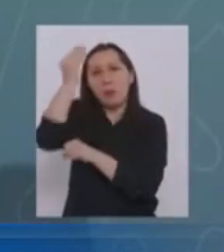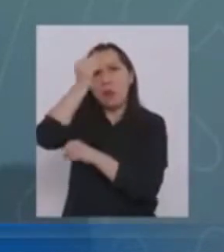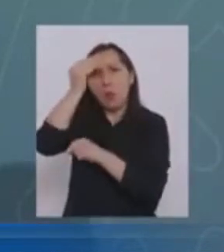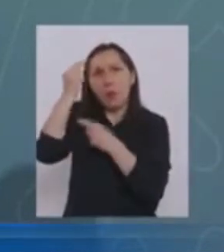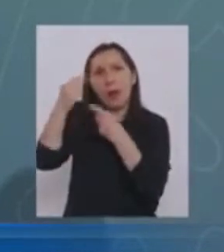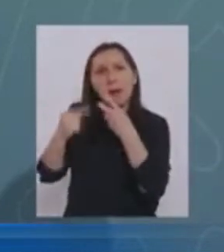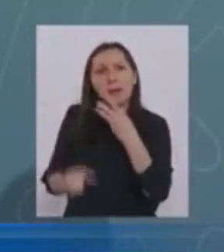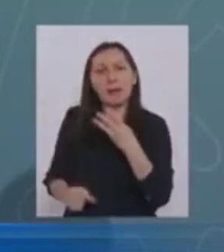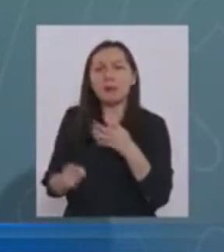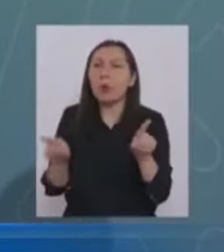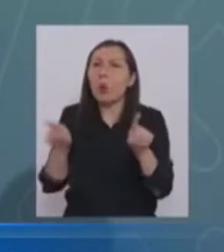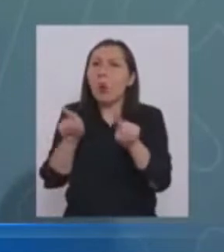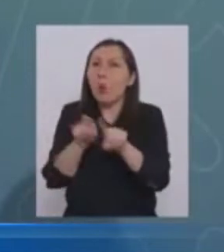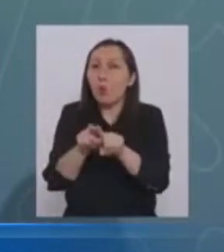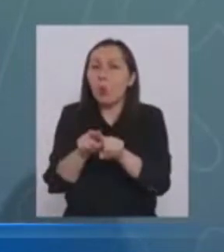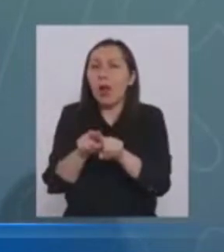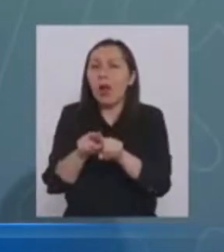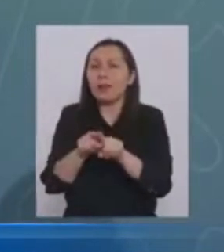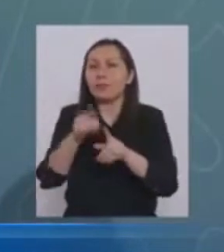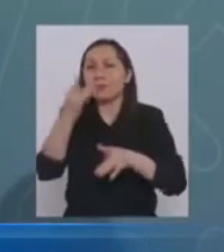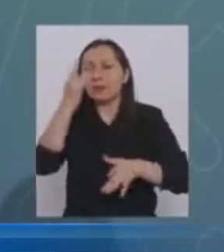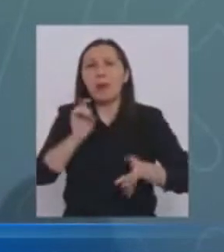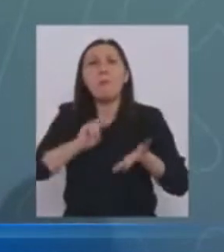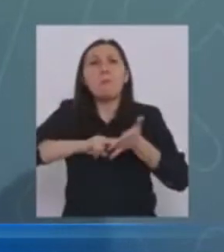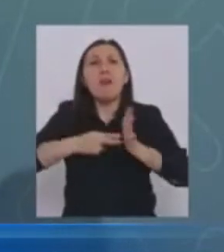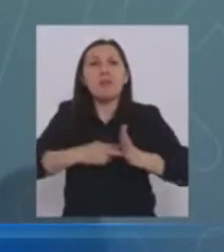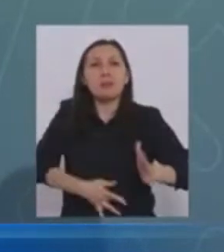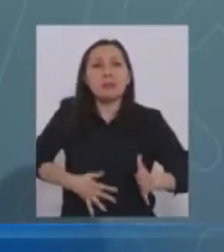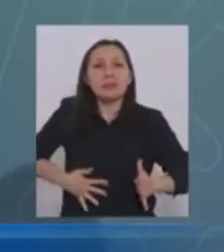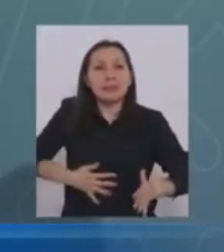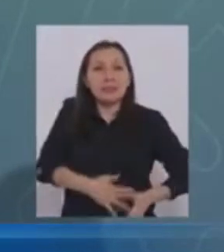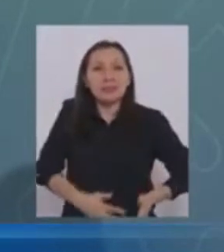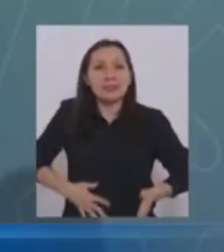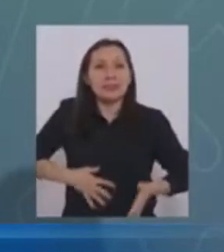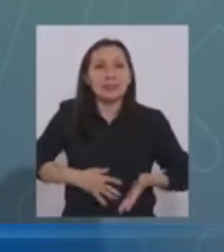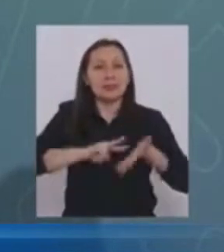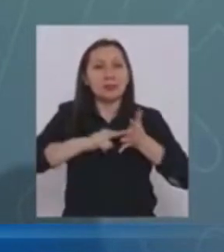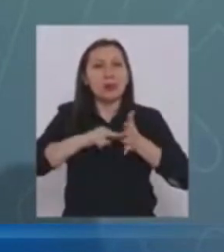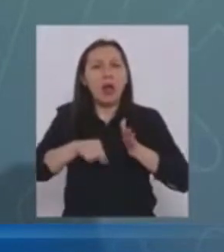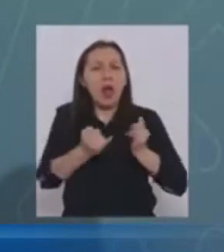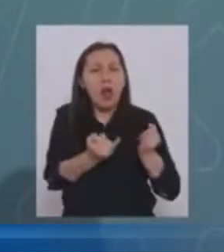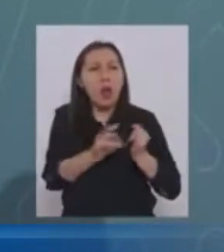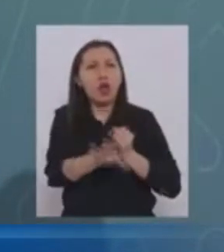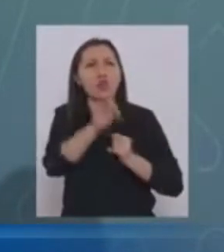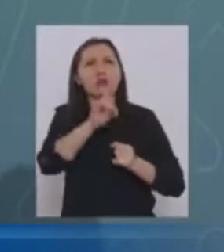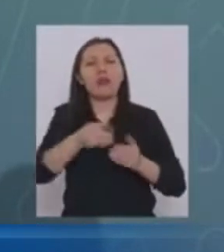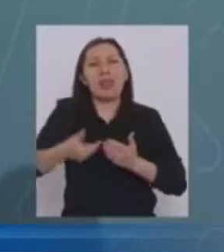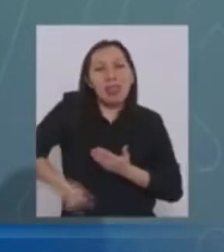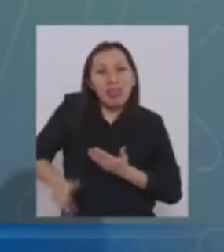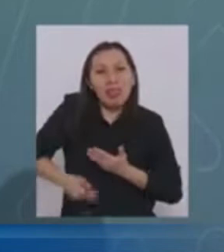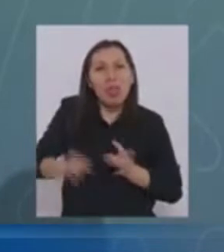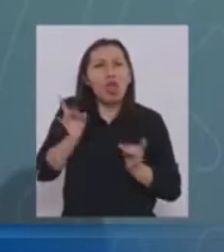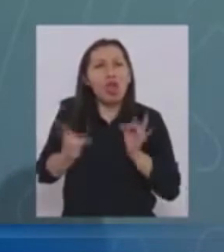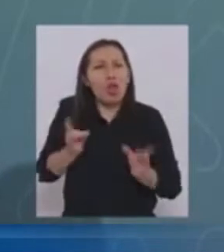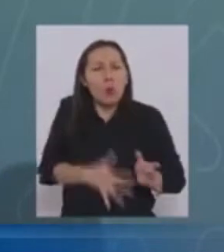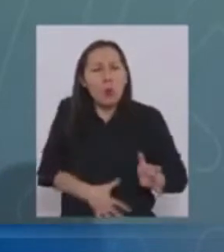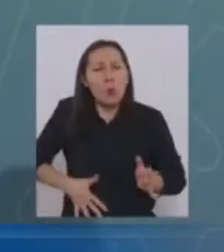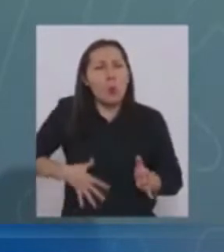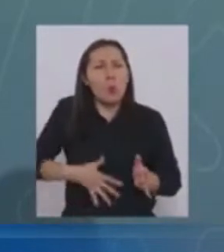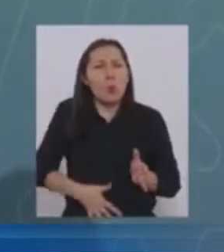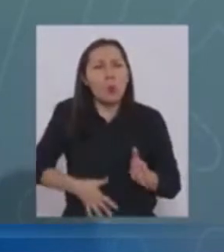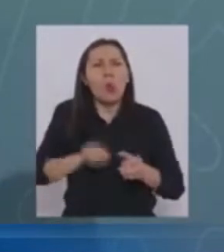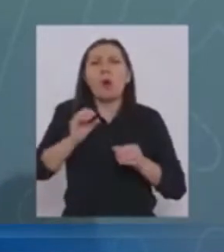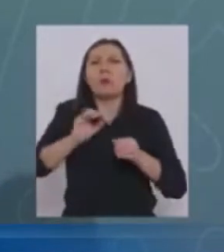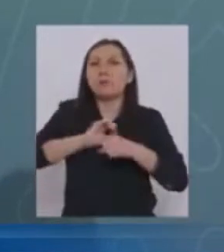no obstante destacan síntomas gastrointestinales en los casos reportados en chile- como diarrea y dolor abdominal por lo